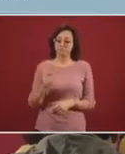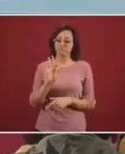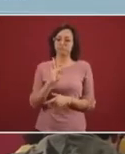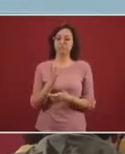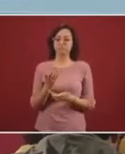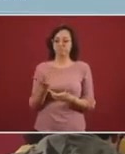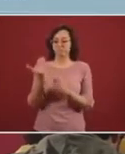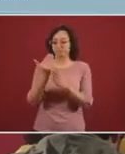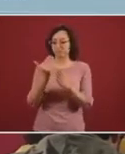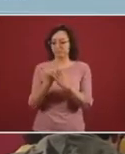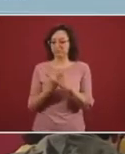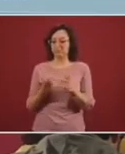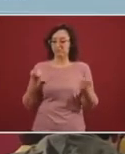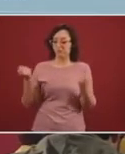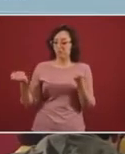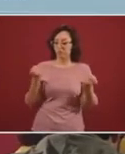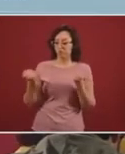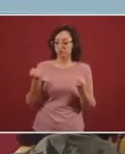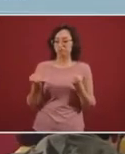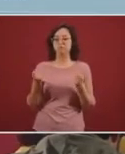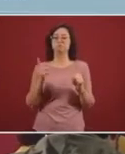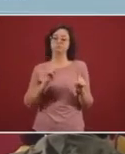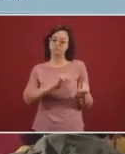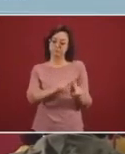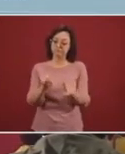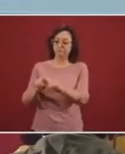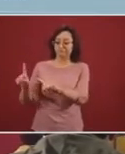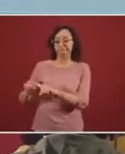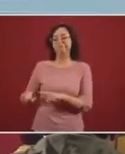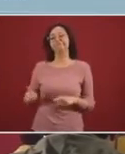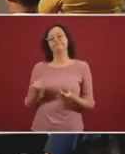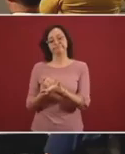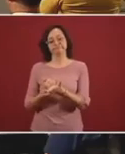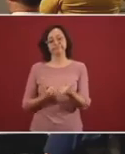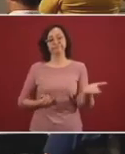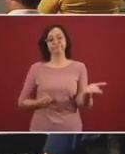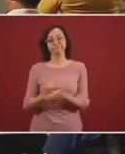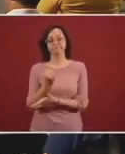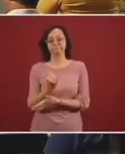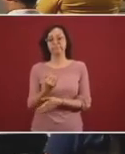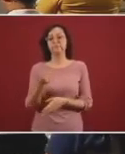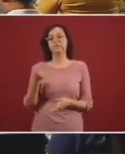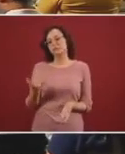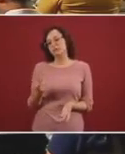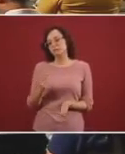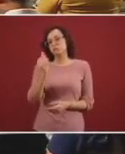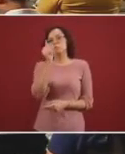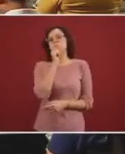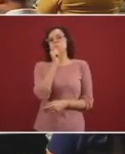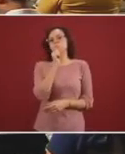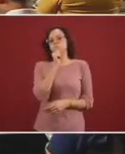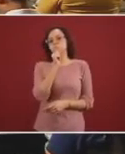México suma ya 194 decesos por COVID-19, con 3.441 casos